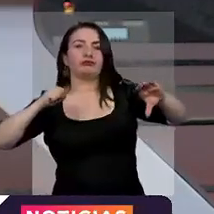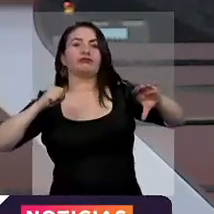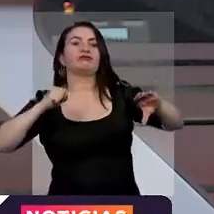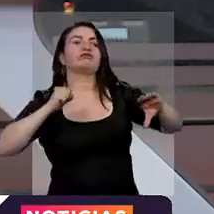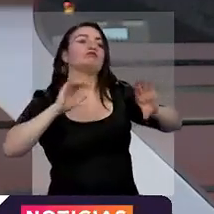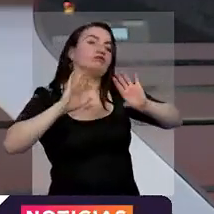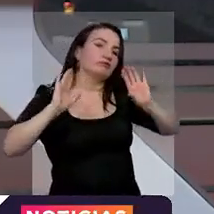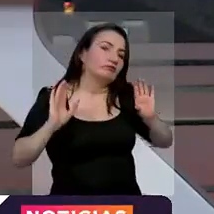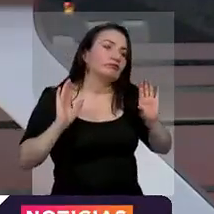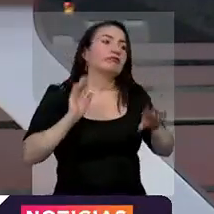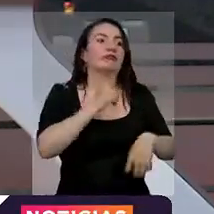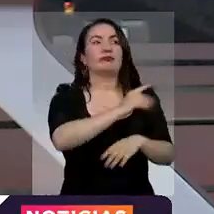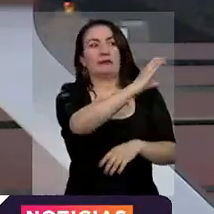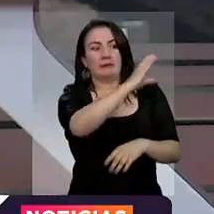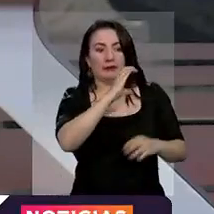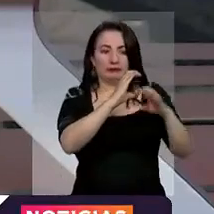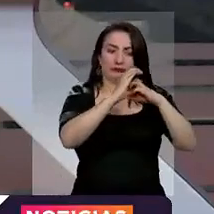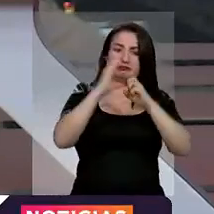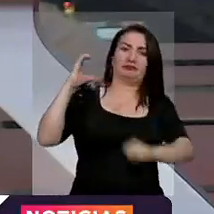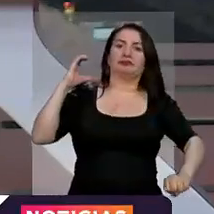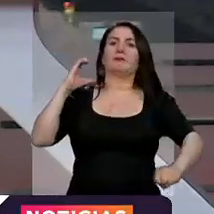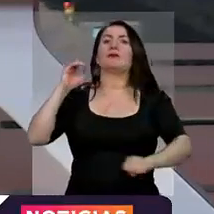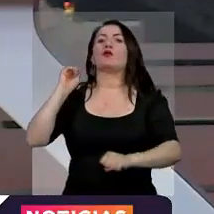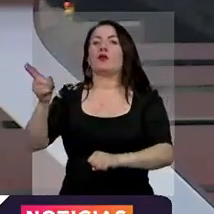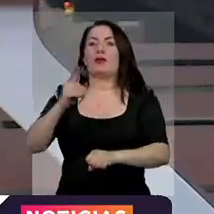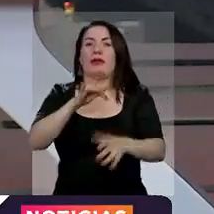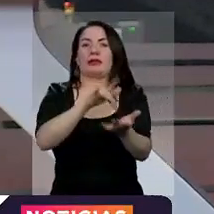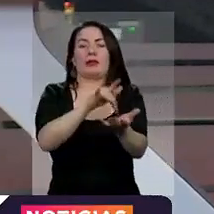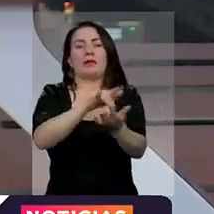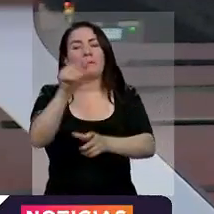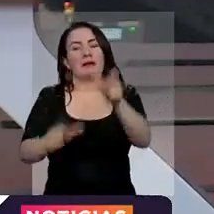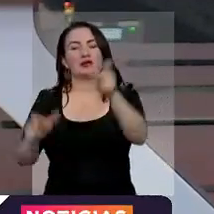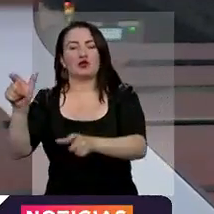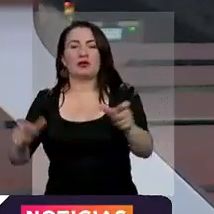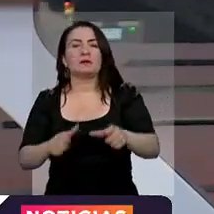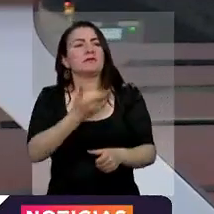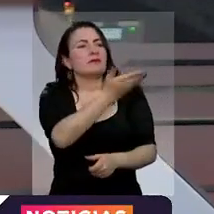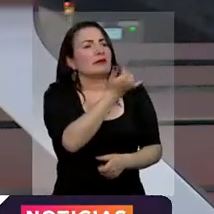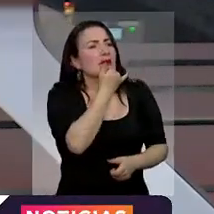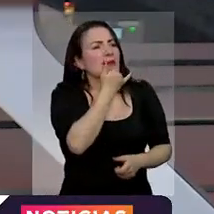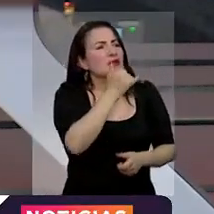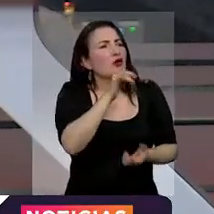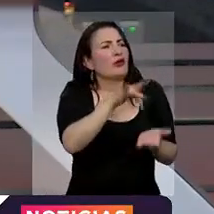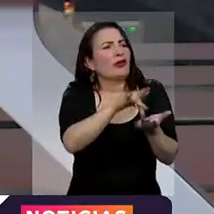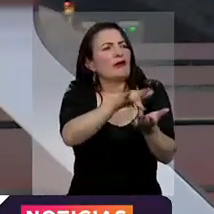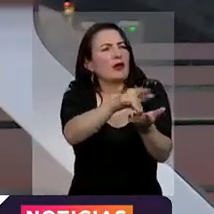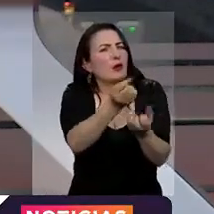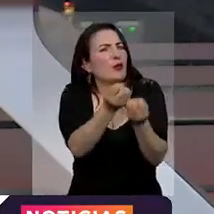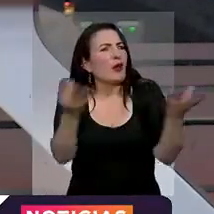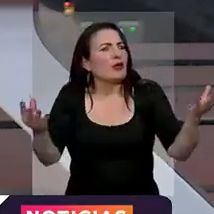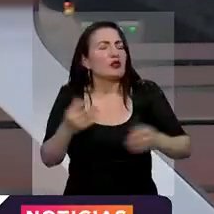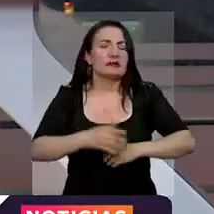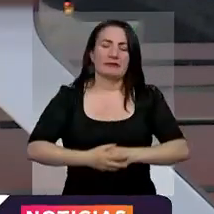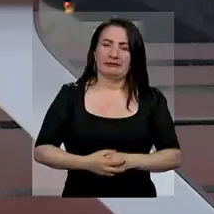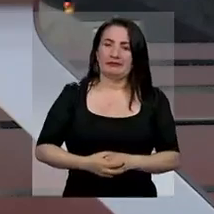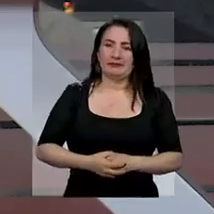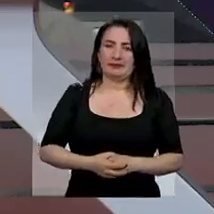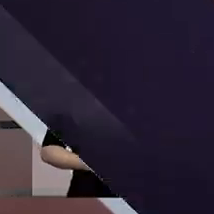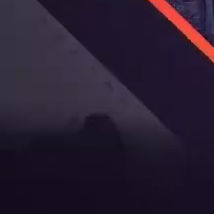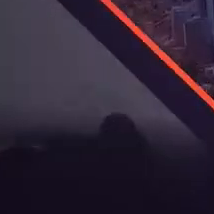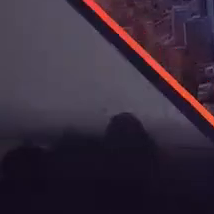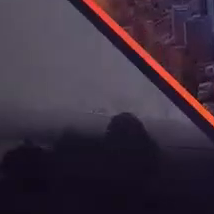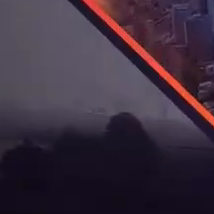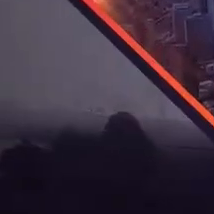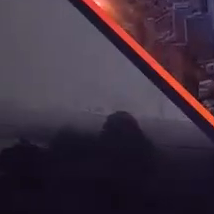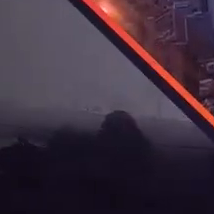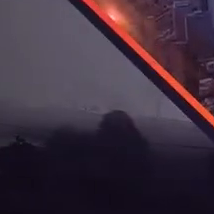productos bancarios y financieros de una gran cantidad de capitalinos. Esteban Bejarano, ¿cuántos deudores serán embargados? Adelante.